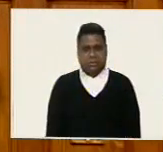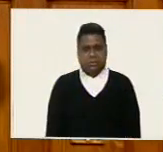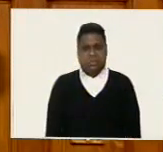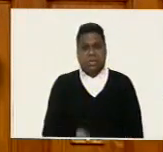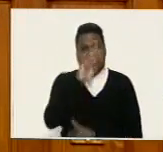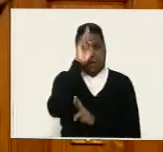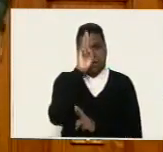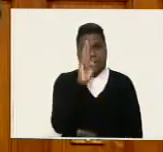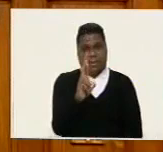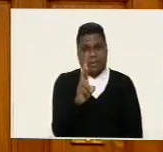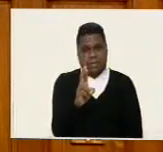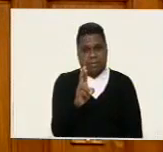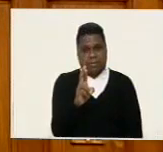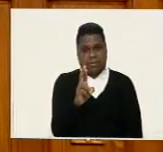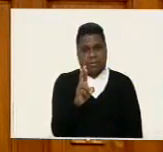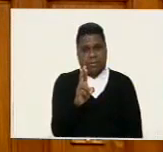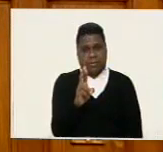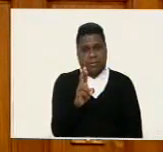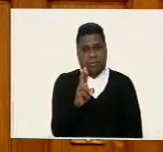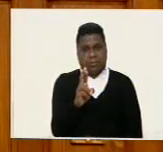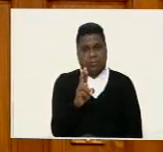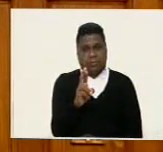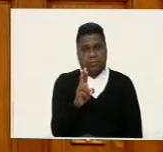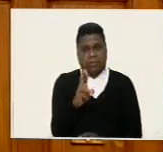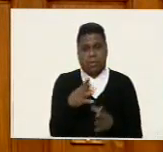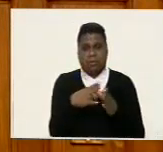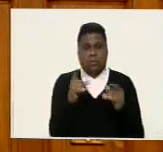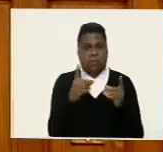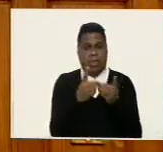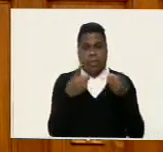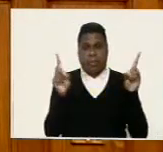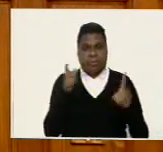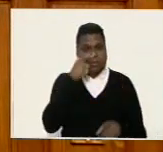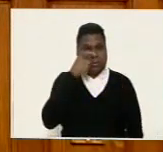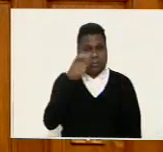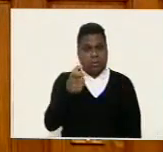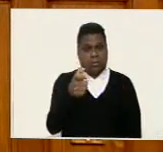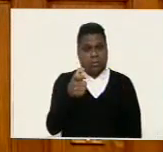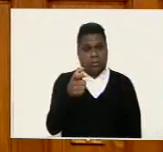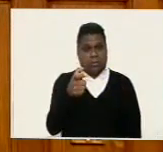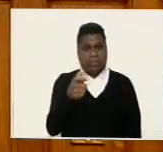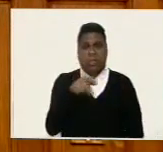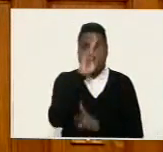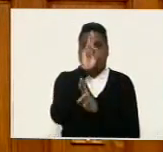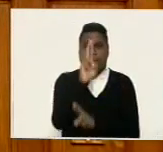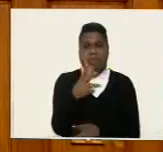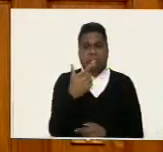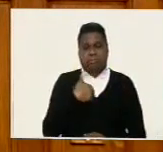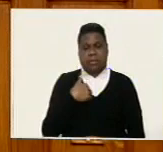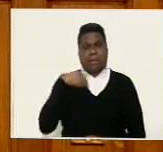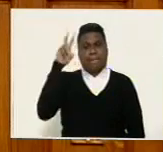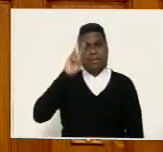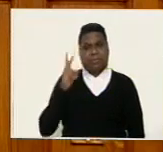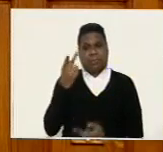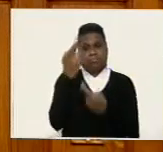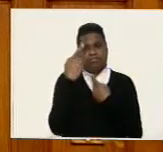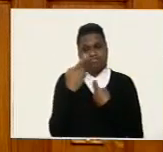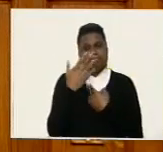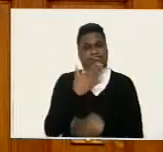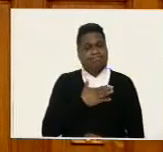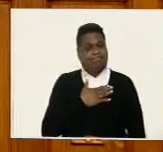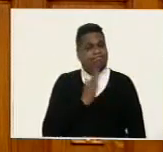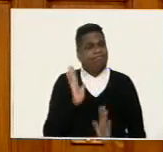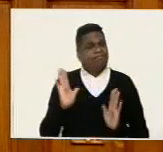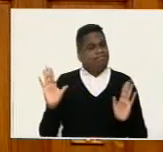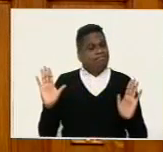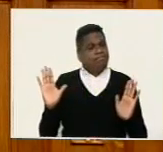respetamos la autodeterminación de los pueblos. Por lo tanto, le exigimos que respeten a Venezuela. Somos un